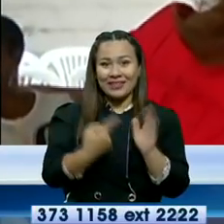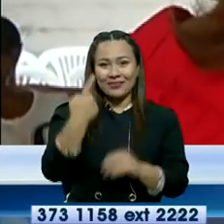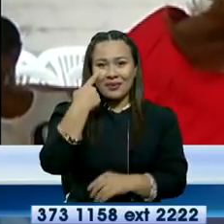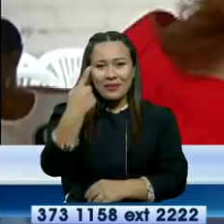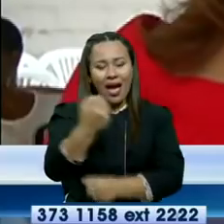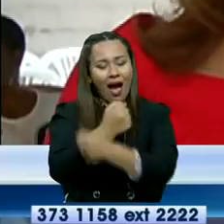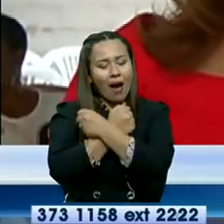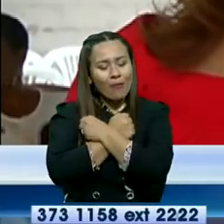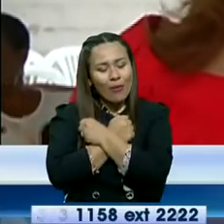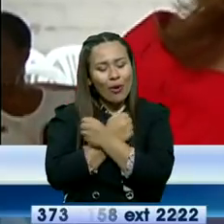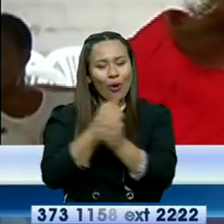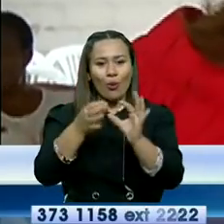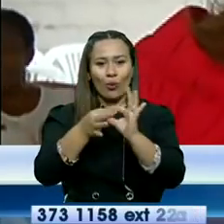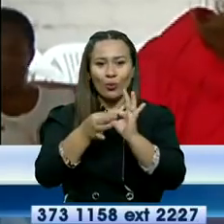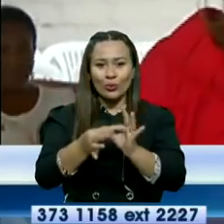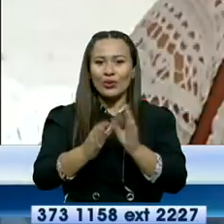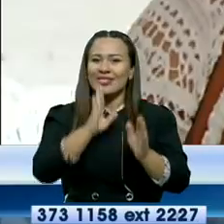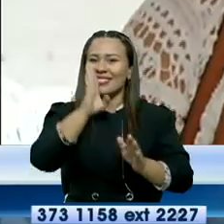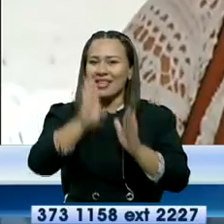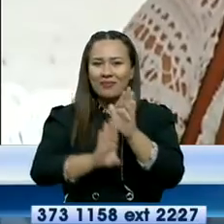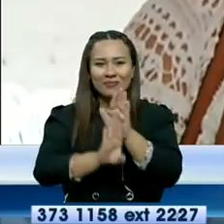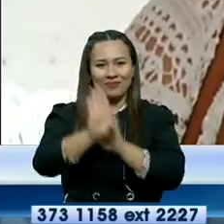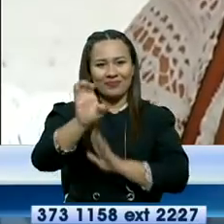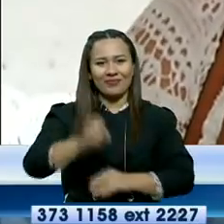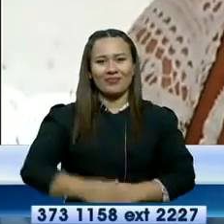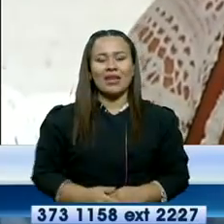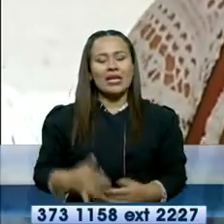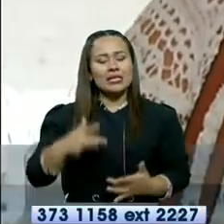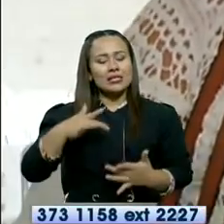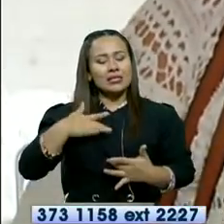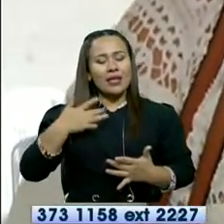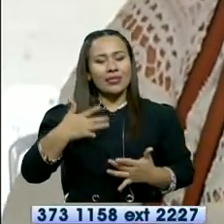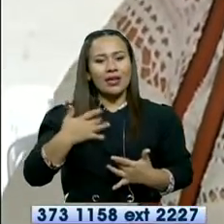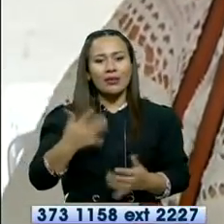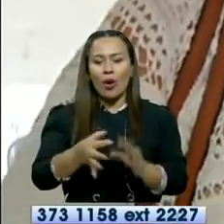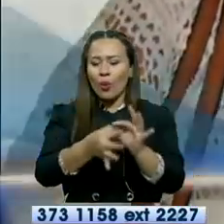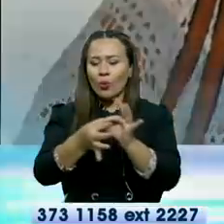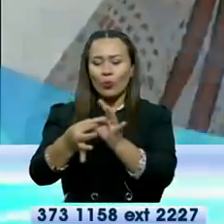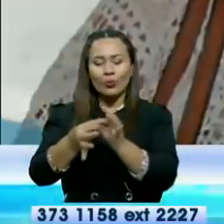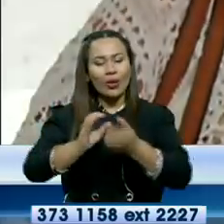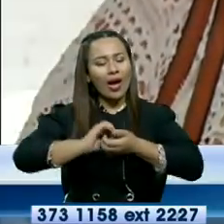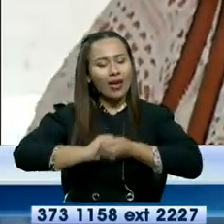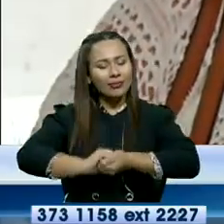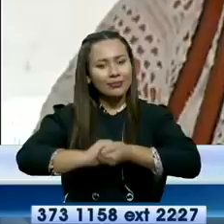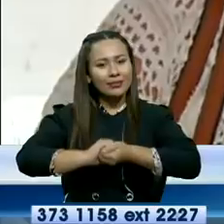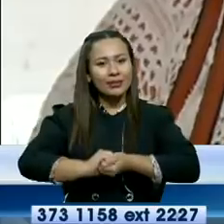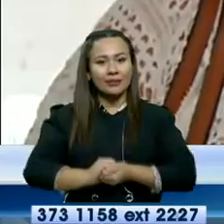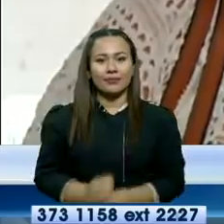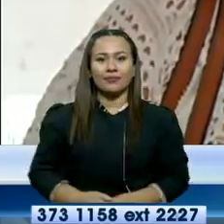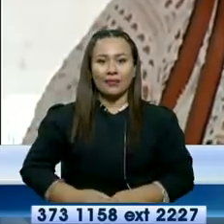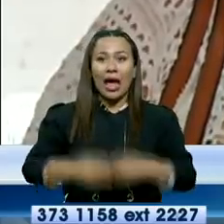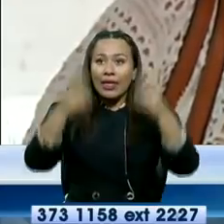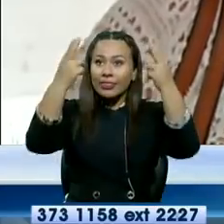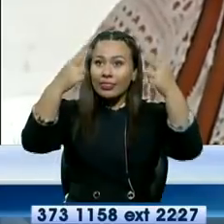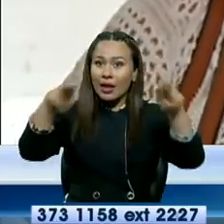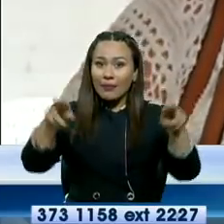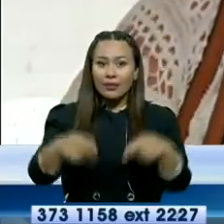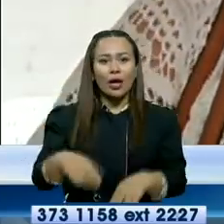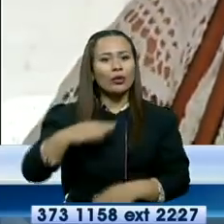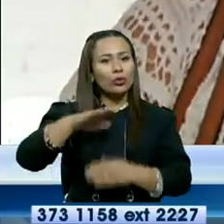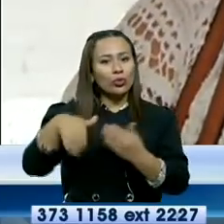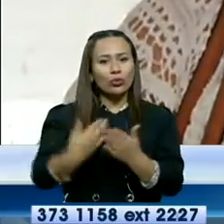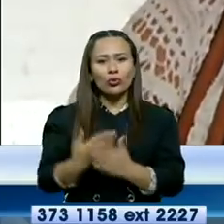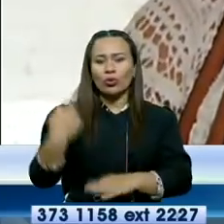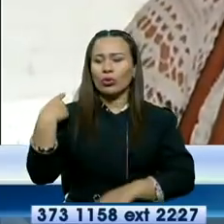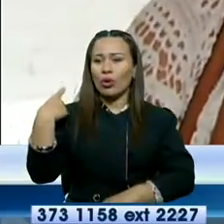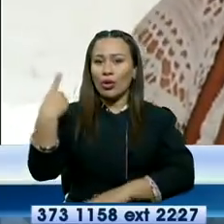amor, unión y para adelante siempre. Es ese sentimiento de confraternidad que no solamente se da en Navidad, lo practicamos